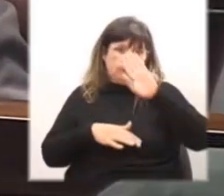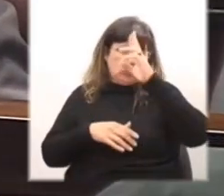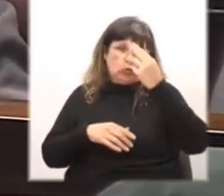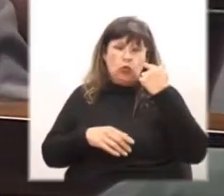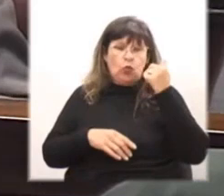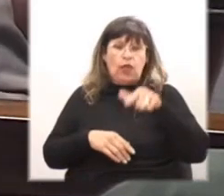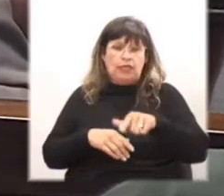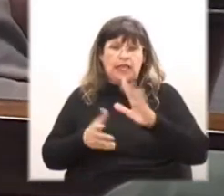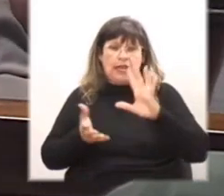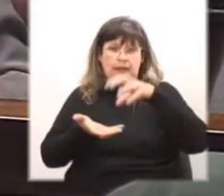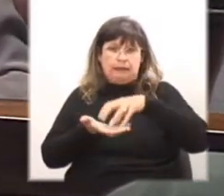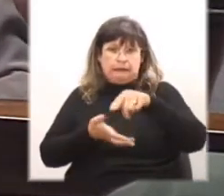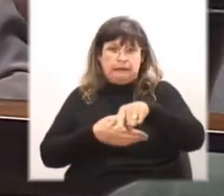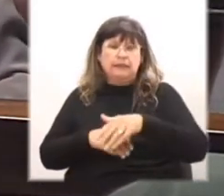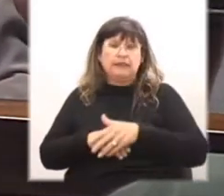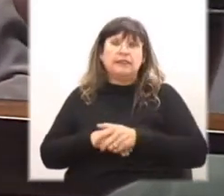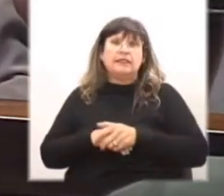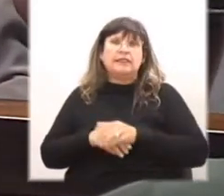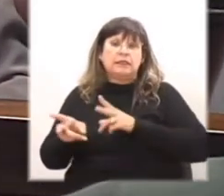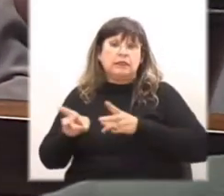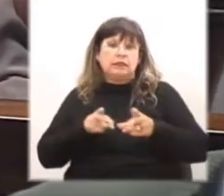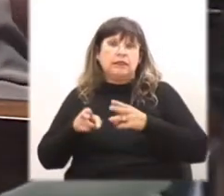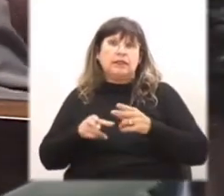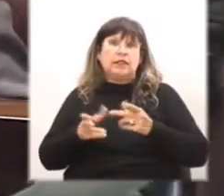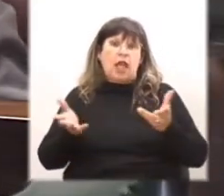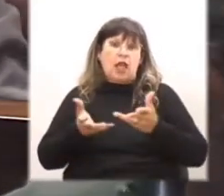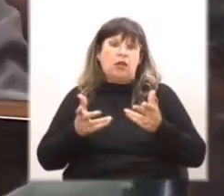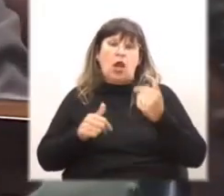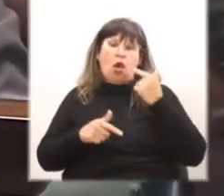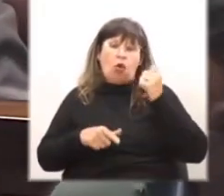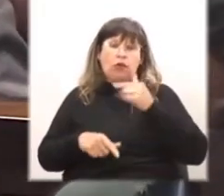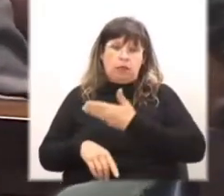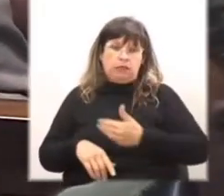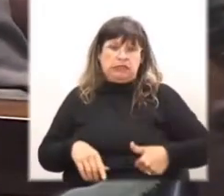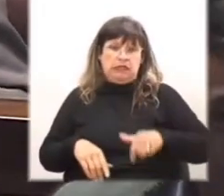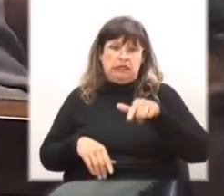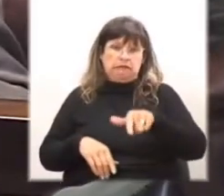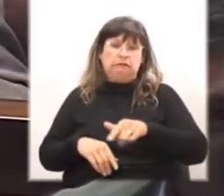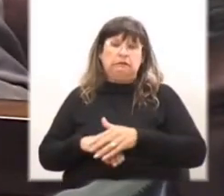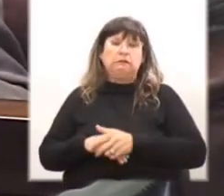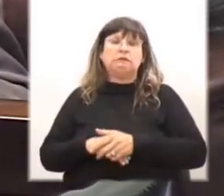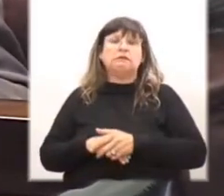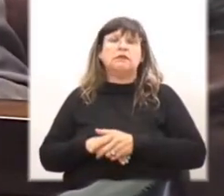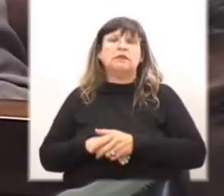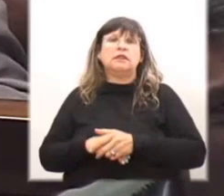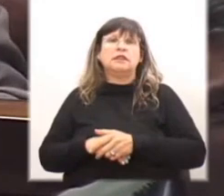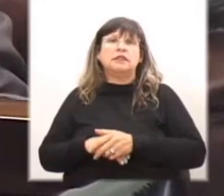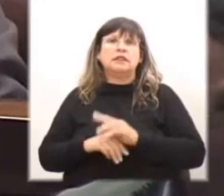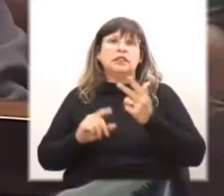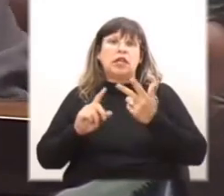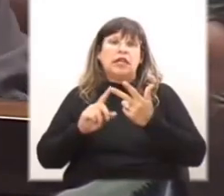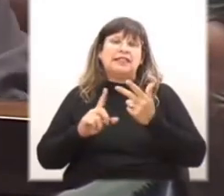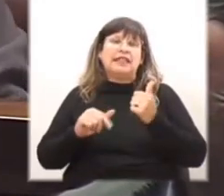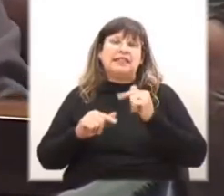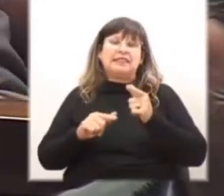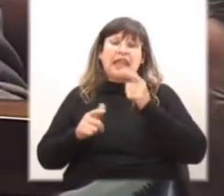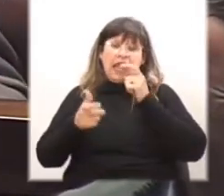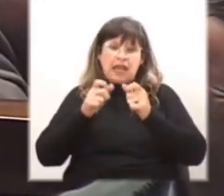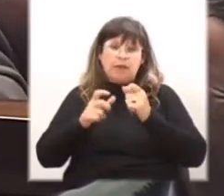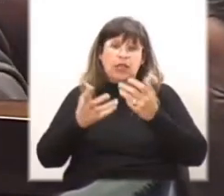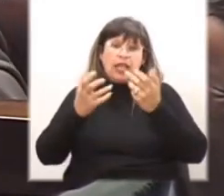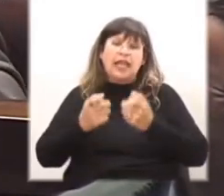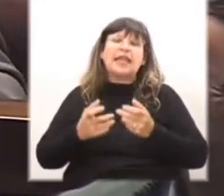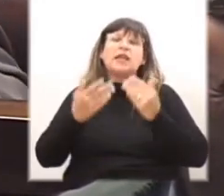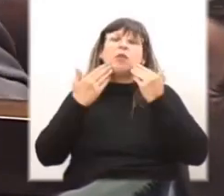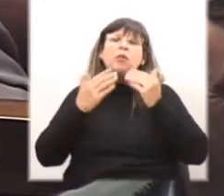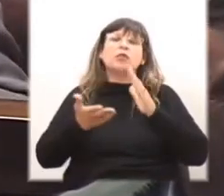CTM durante el periodo presente de mandato. Y el tercer aspecto que queremos preguntar